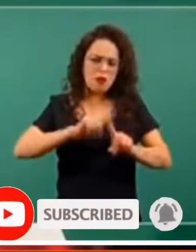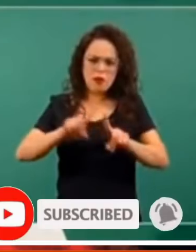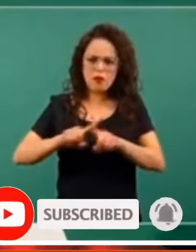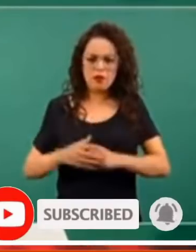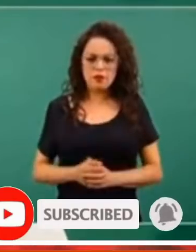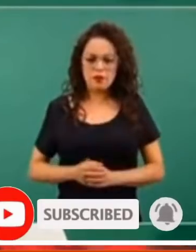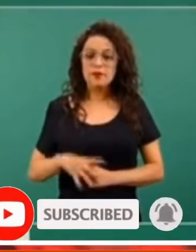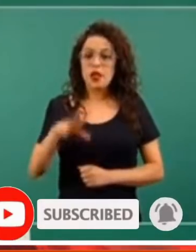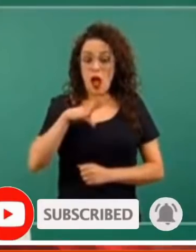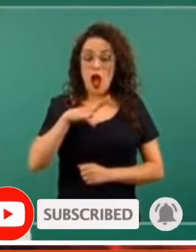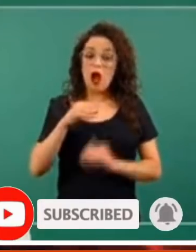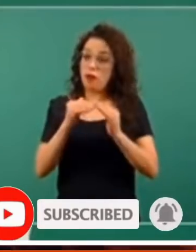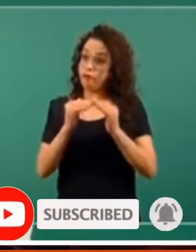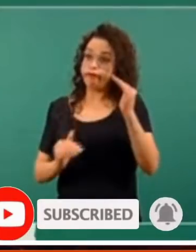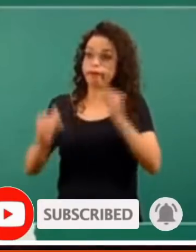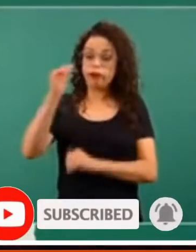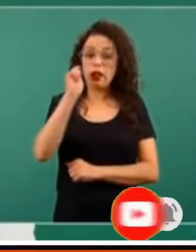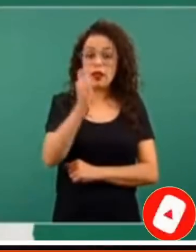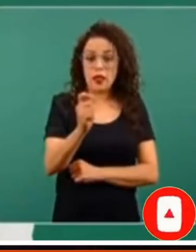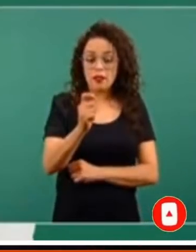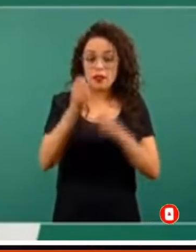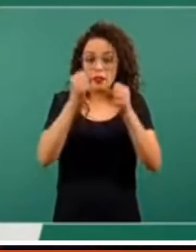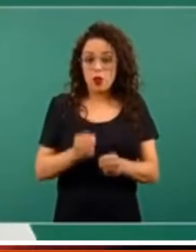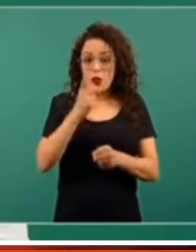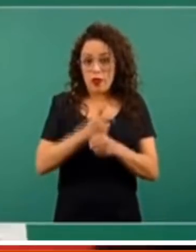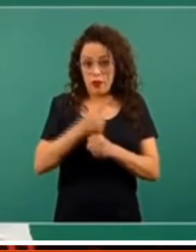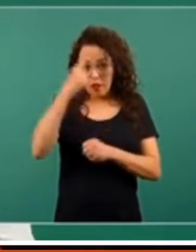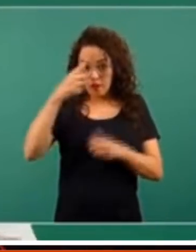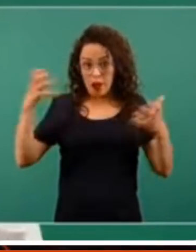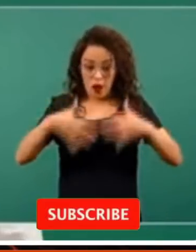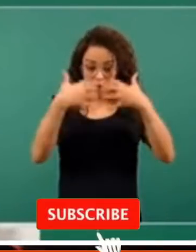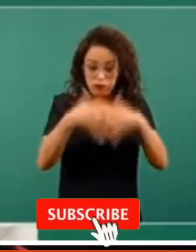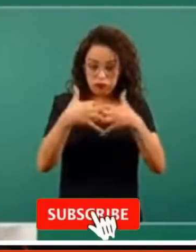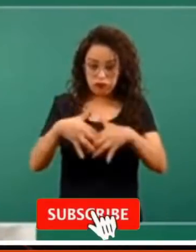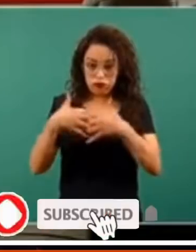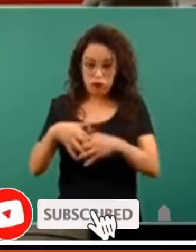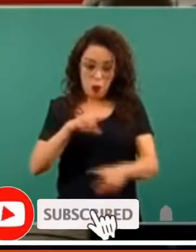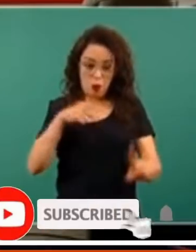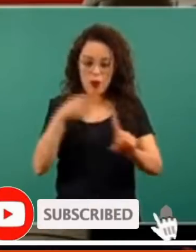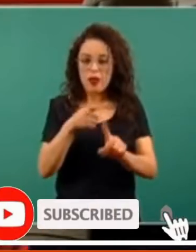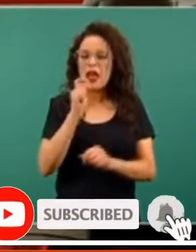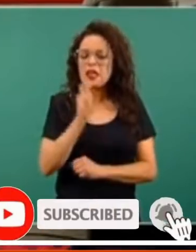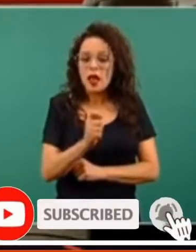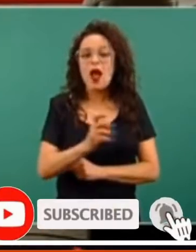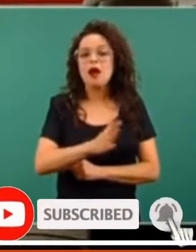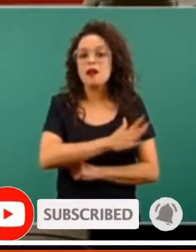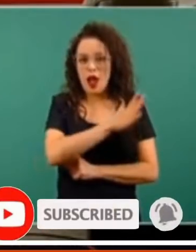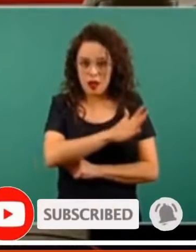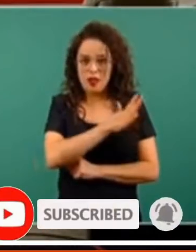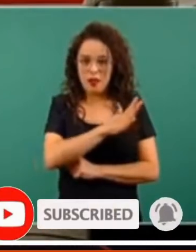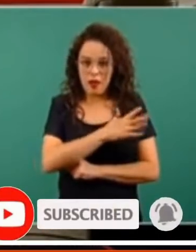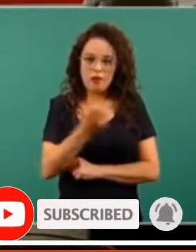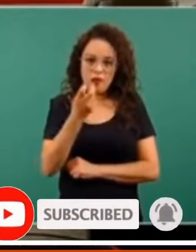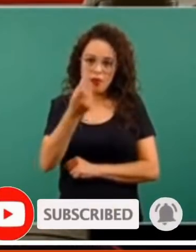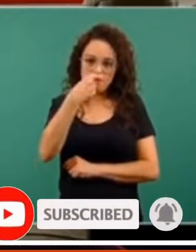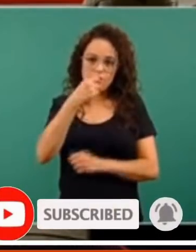tiene los estándares más altos de seguridad industrial en términos de la calidad de los productos. Esto es algo que en el